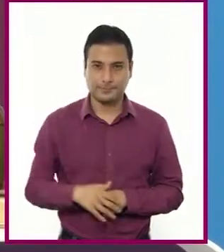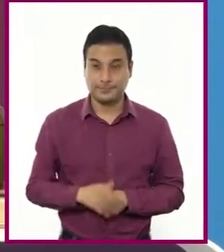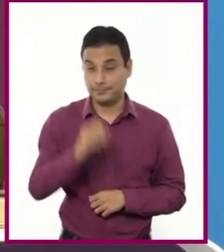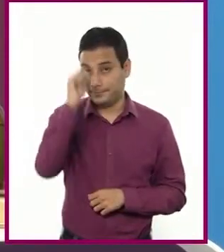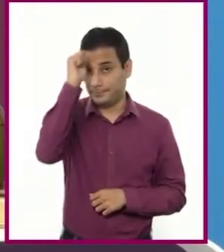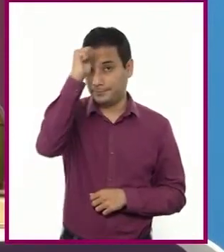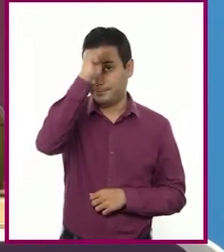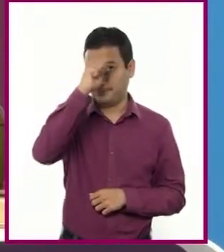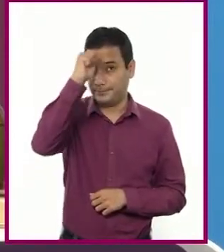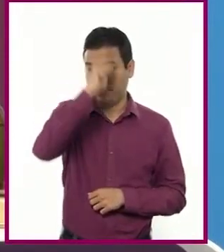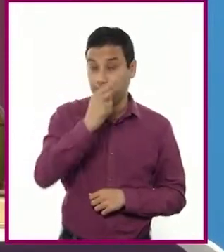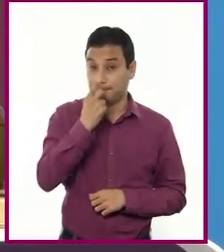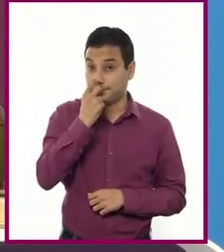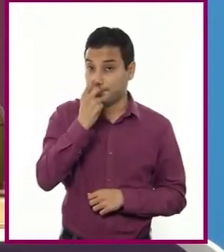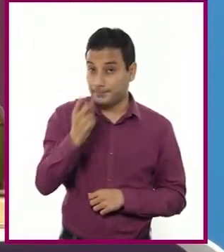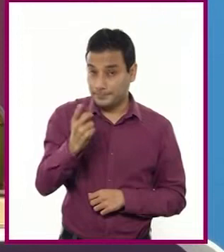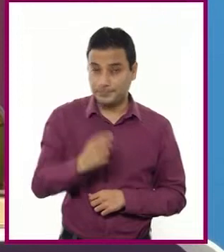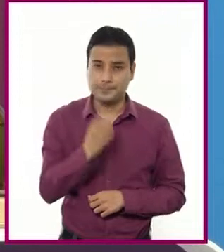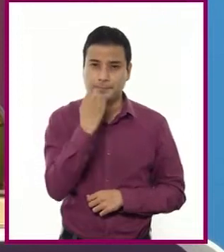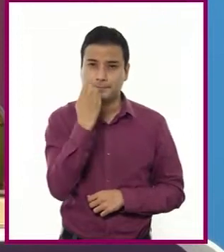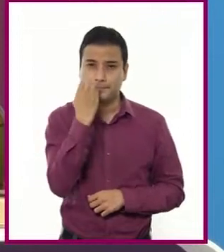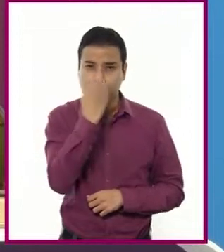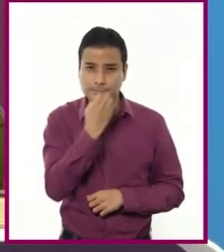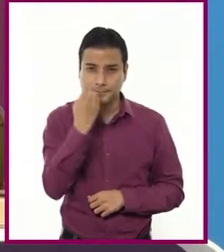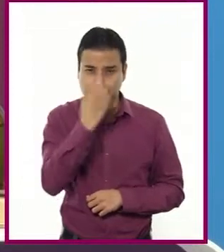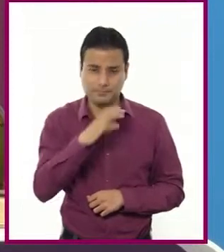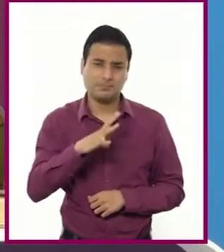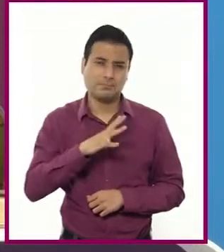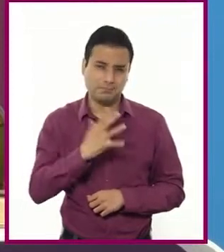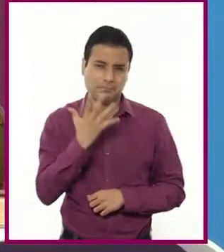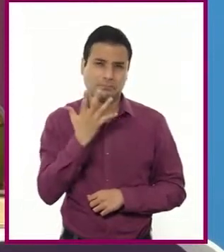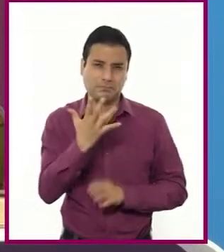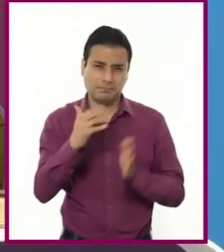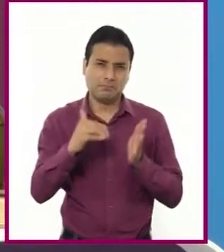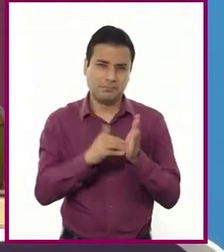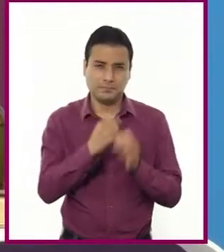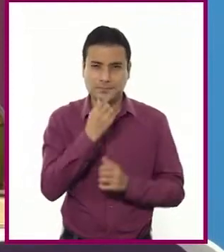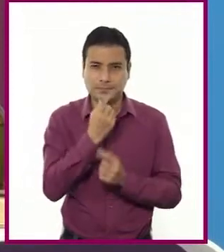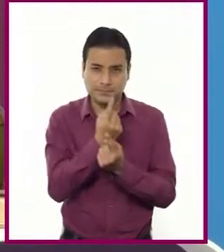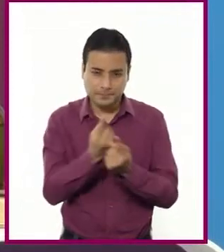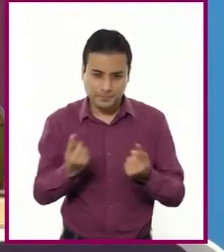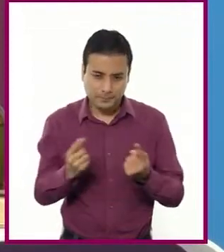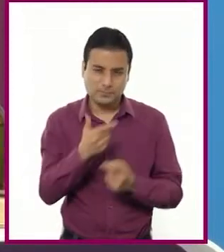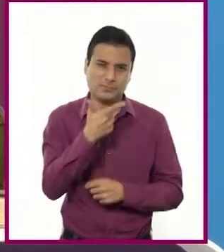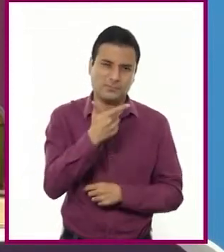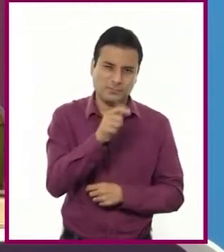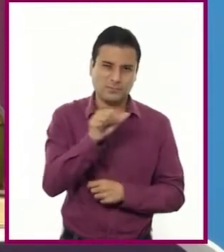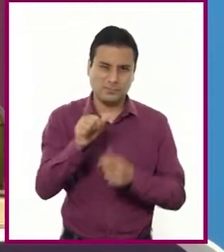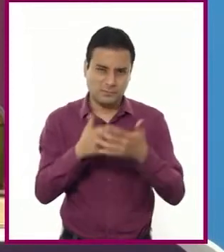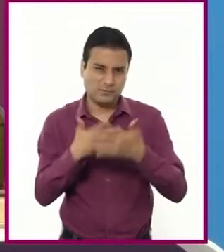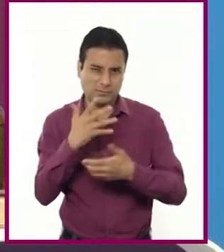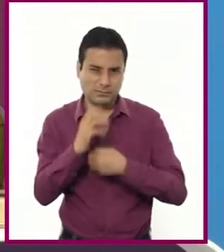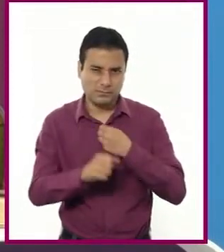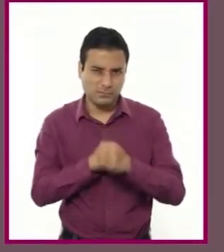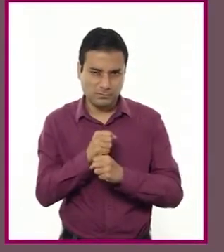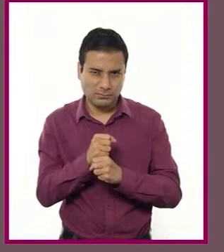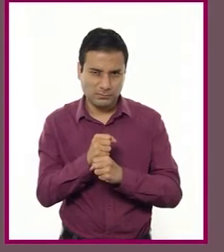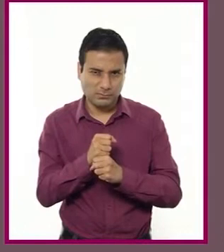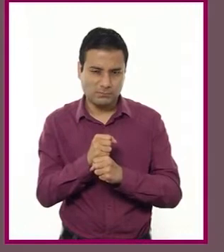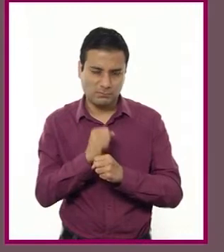había en ellas cerca de 5.000 niños, entre los 7 y los 15 años, para